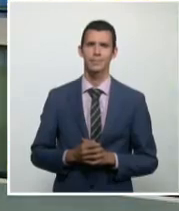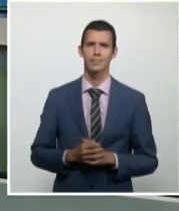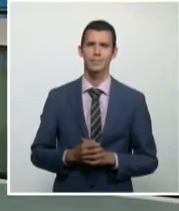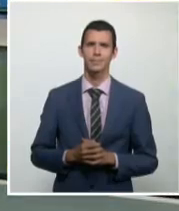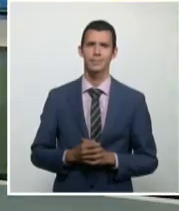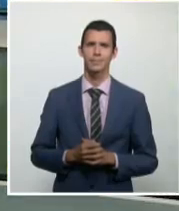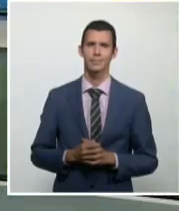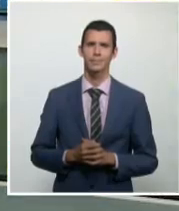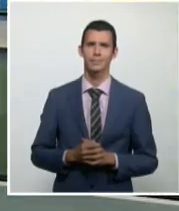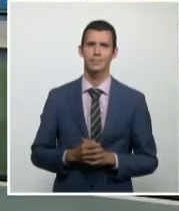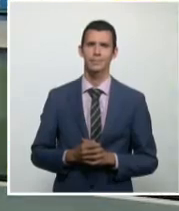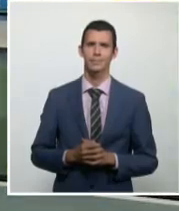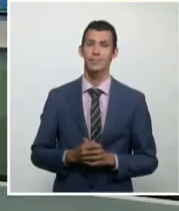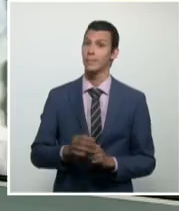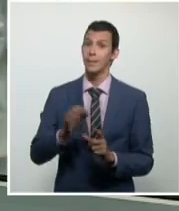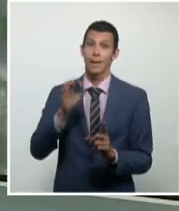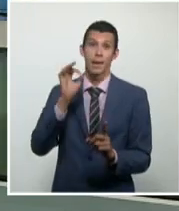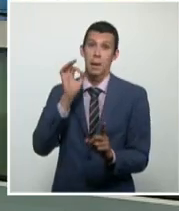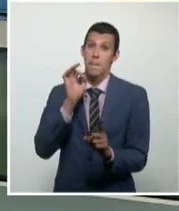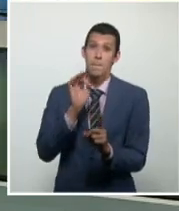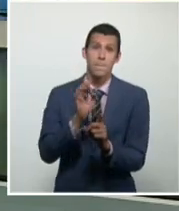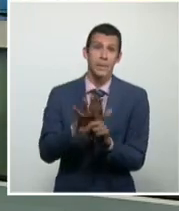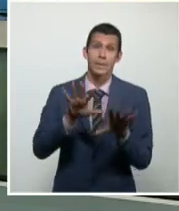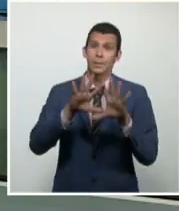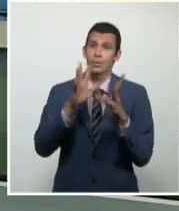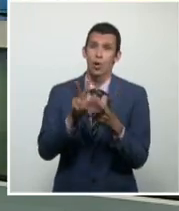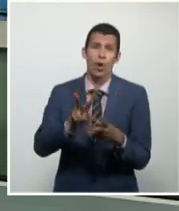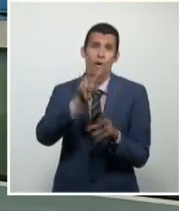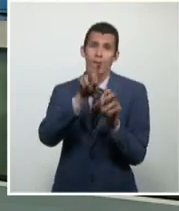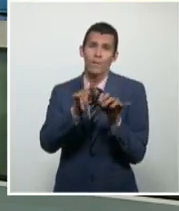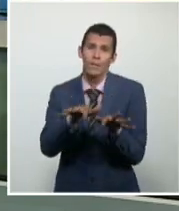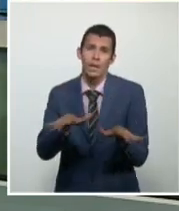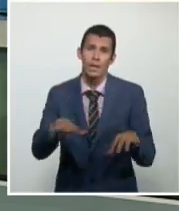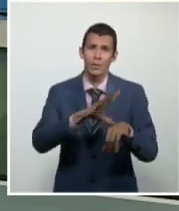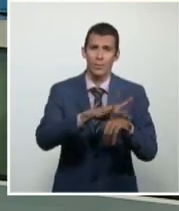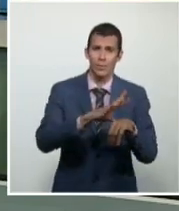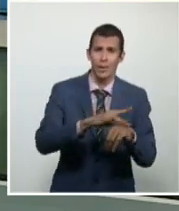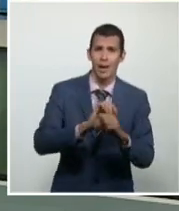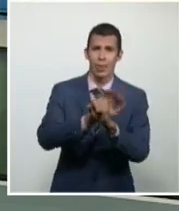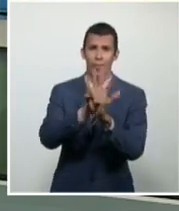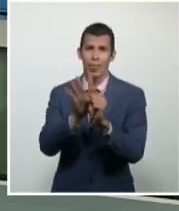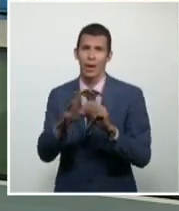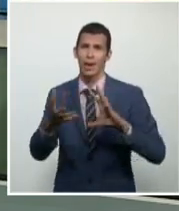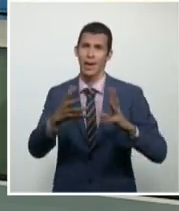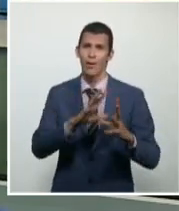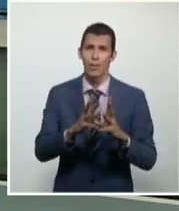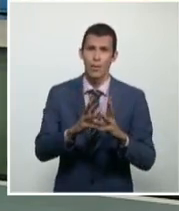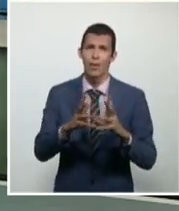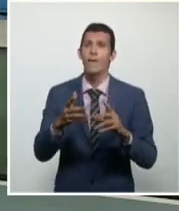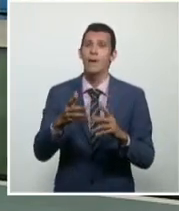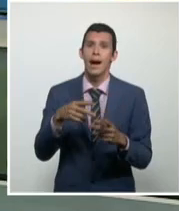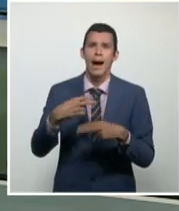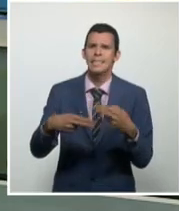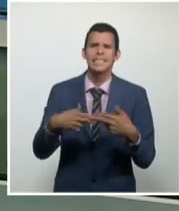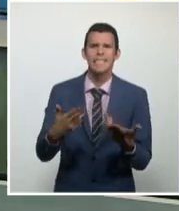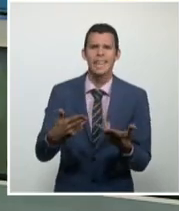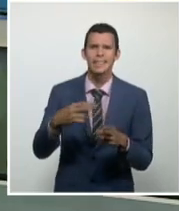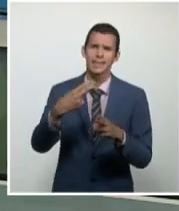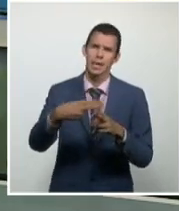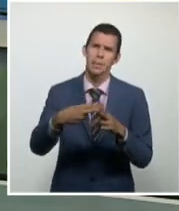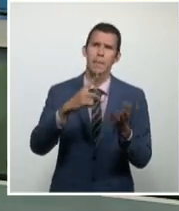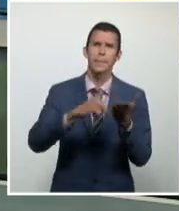de procesar todos la prueba para diagnosticar la enfermedad con 1.019 es la de pcr en tiempo